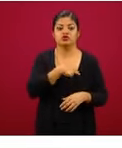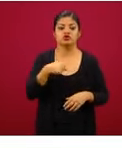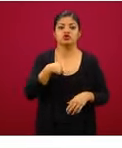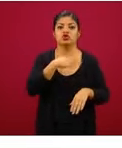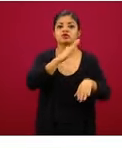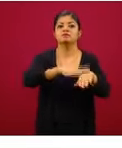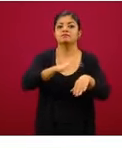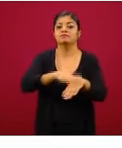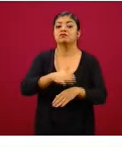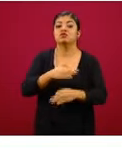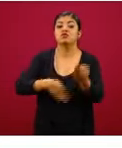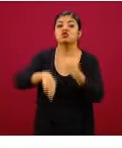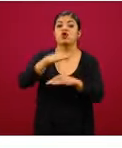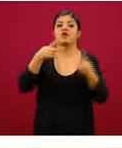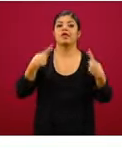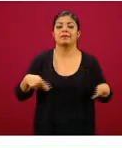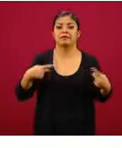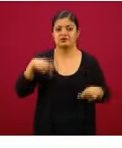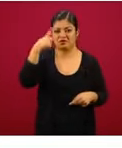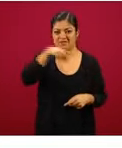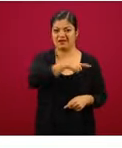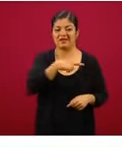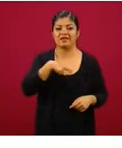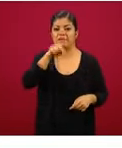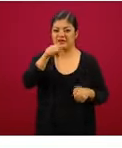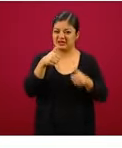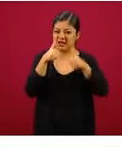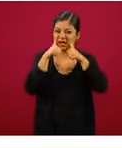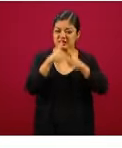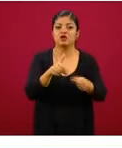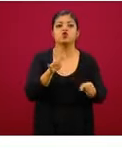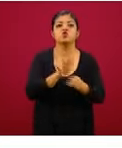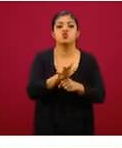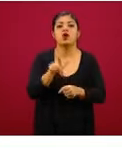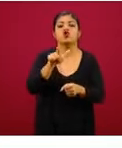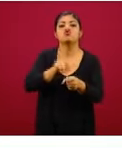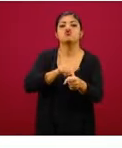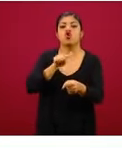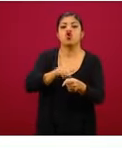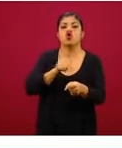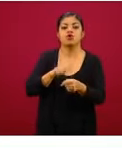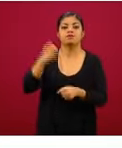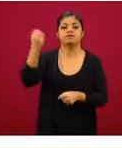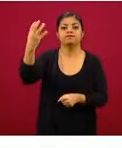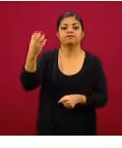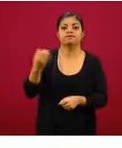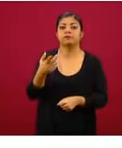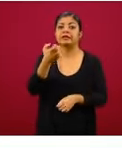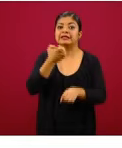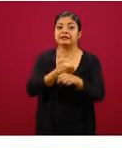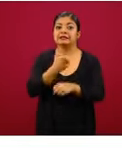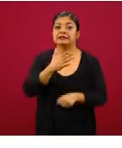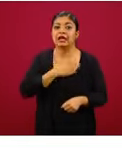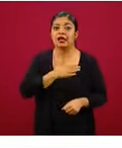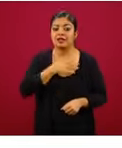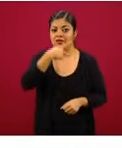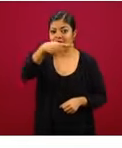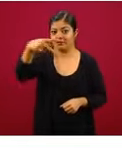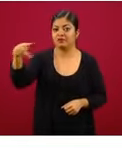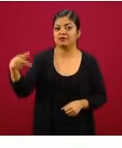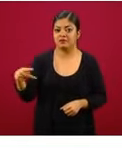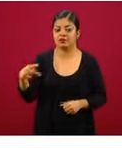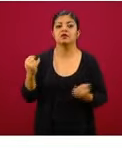aquí a la población para mantenerse atento, 1, del color en el cual está abriendo su estado, y 2, de